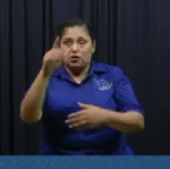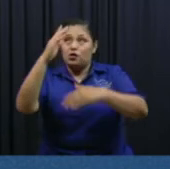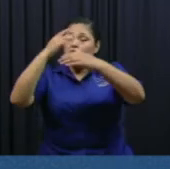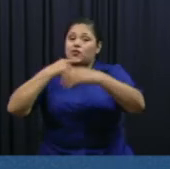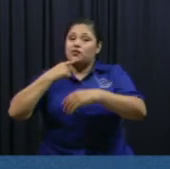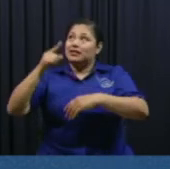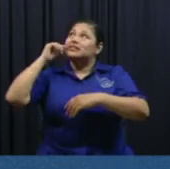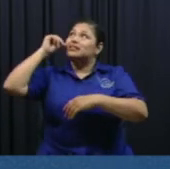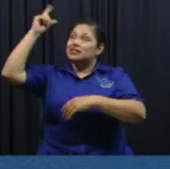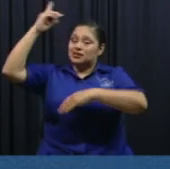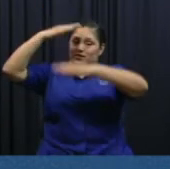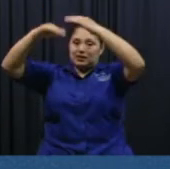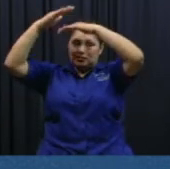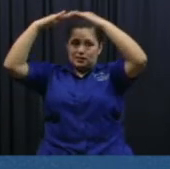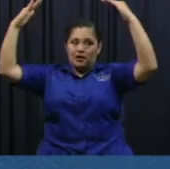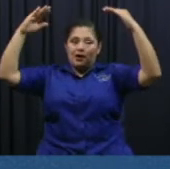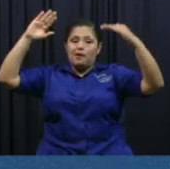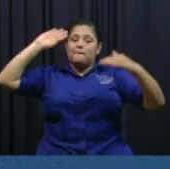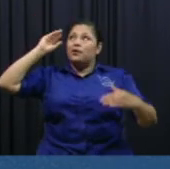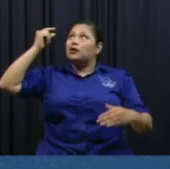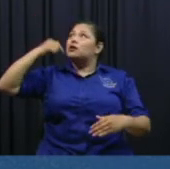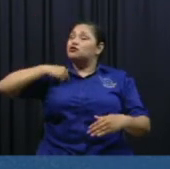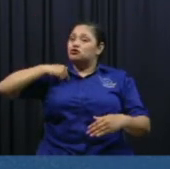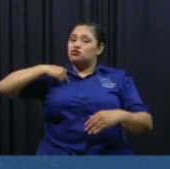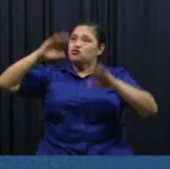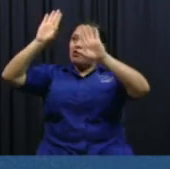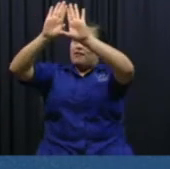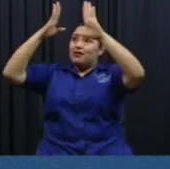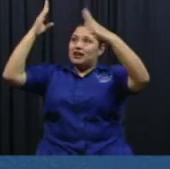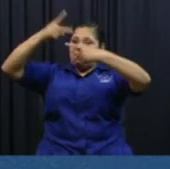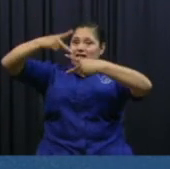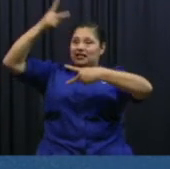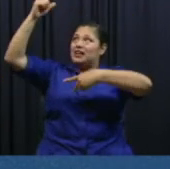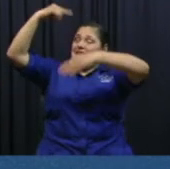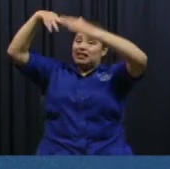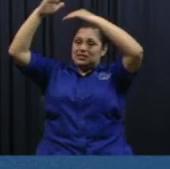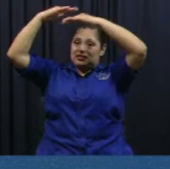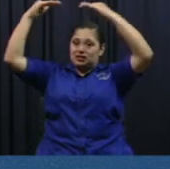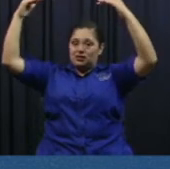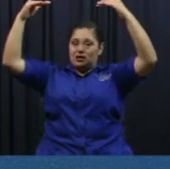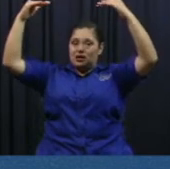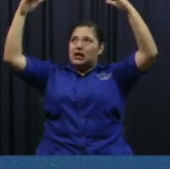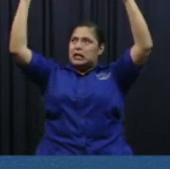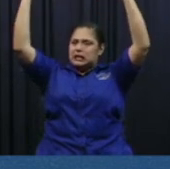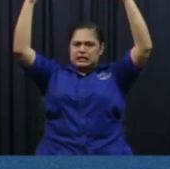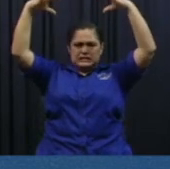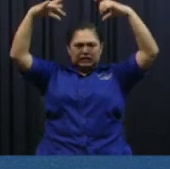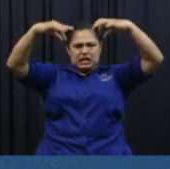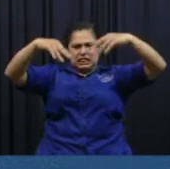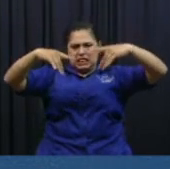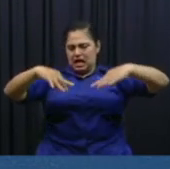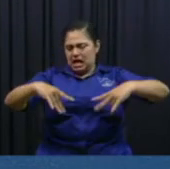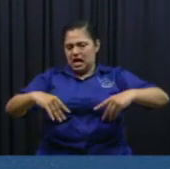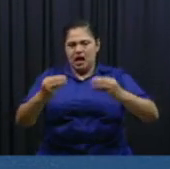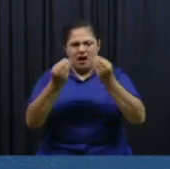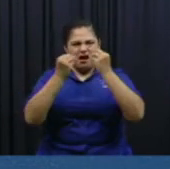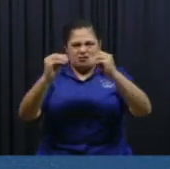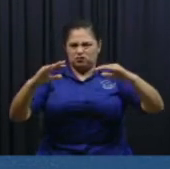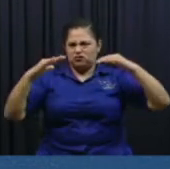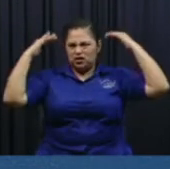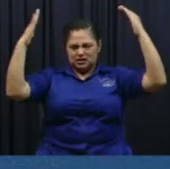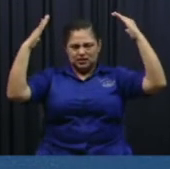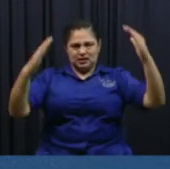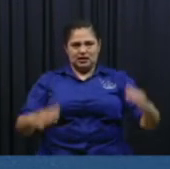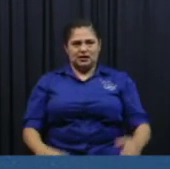no se abrirá las ventanas del cielo y derramaré para vosotros bendición hasta que sobreabunde así dice nuestras versiones Miren la versión en inglés